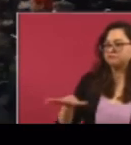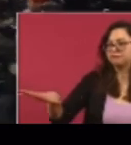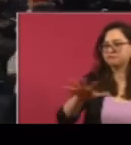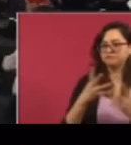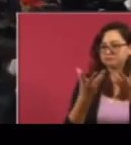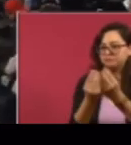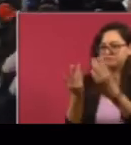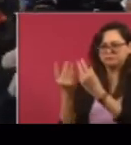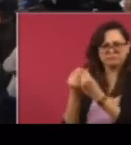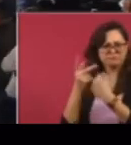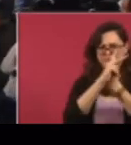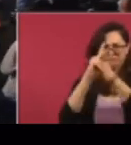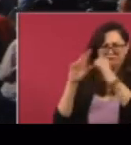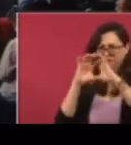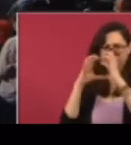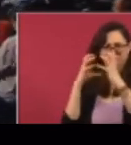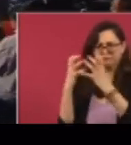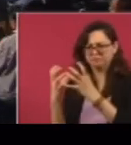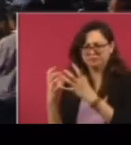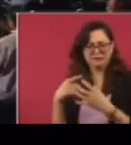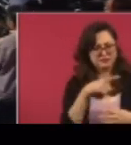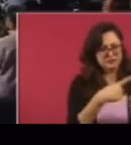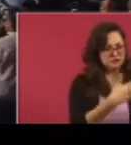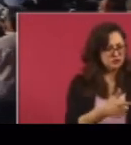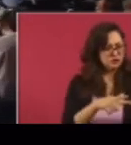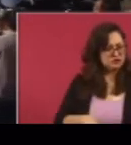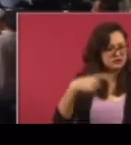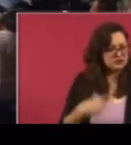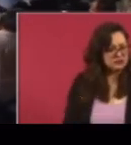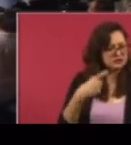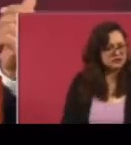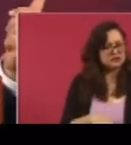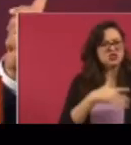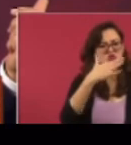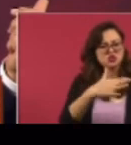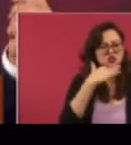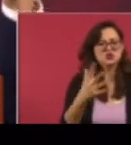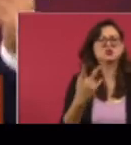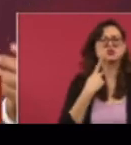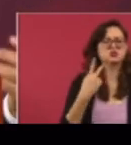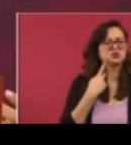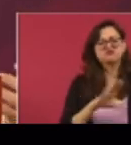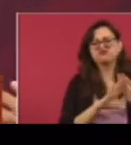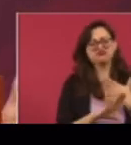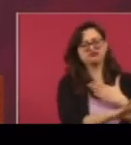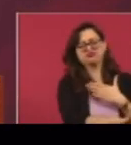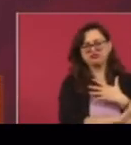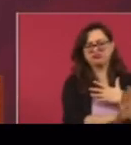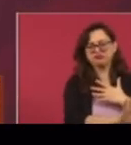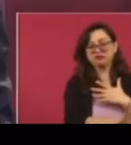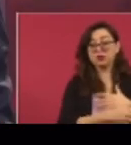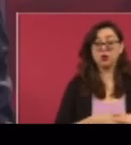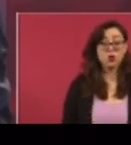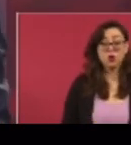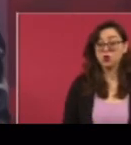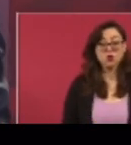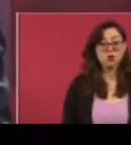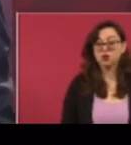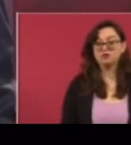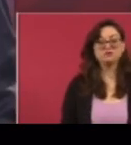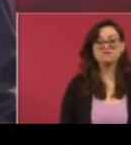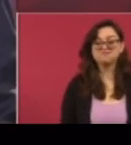alimento que necesitan millones de personas en el planeta sin esos grupos de intereses creados y